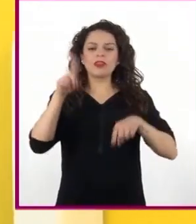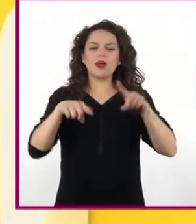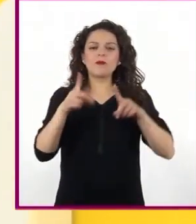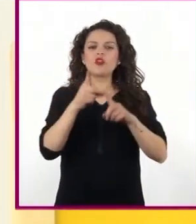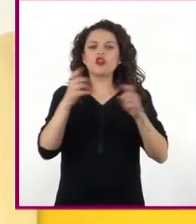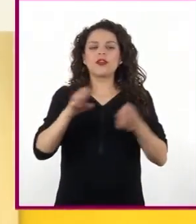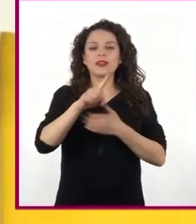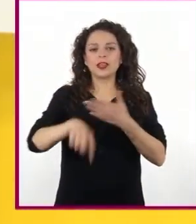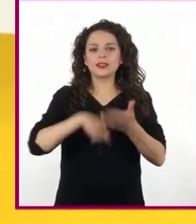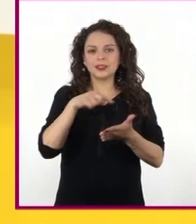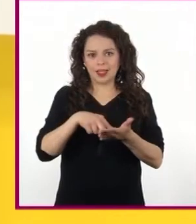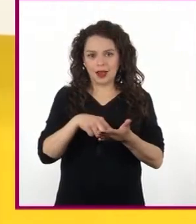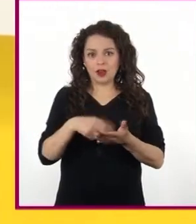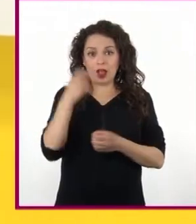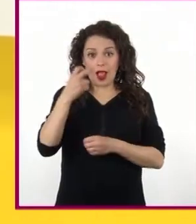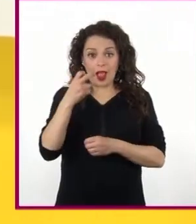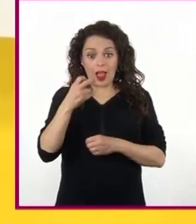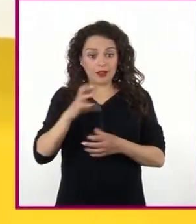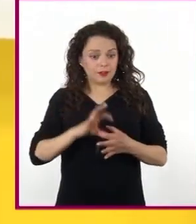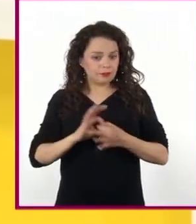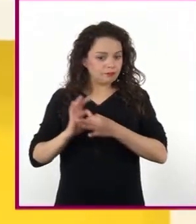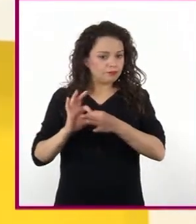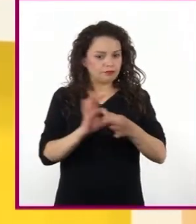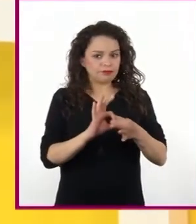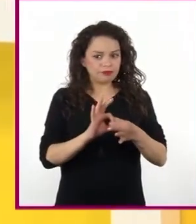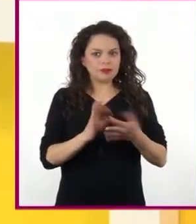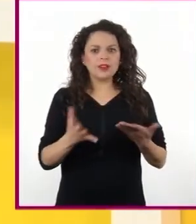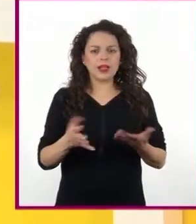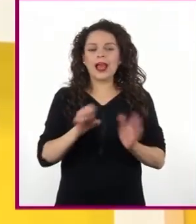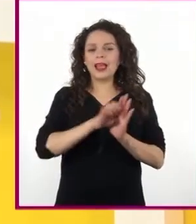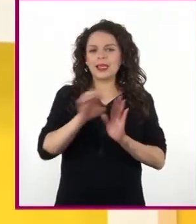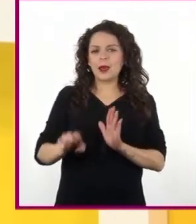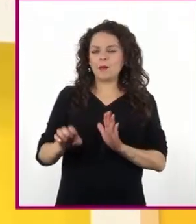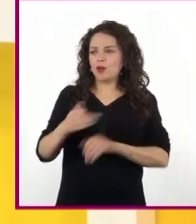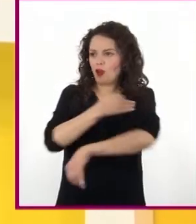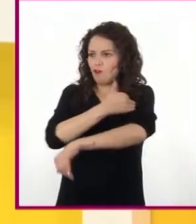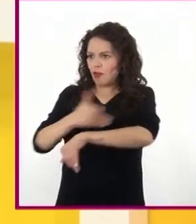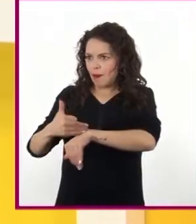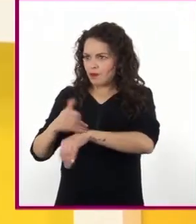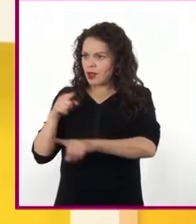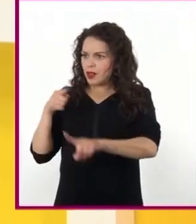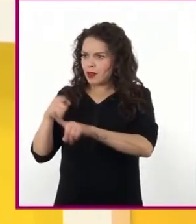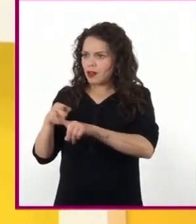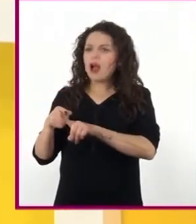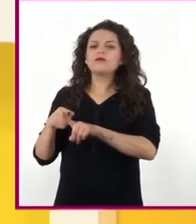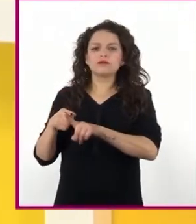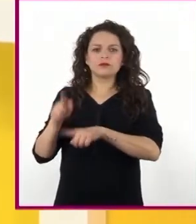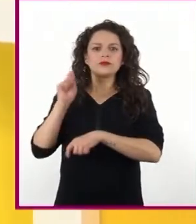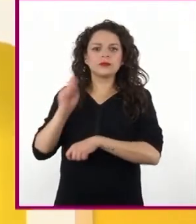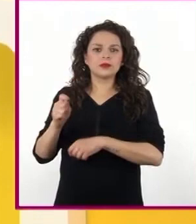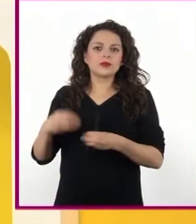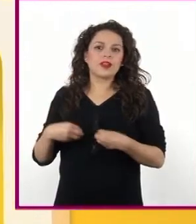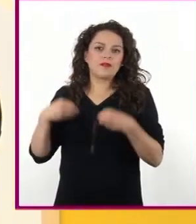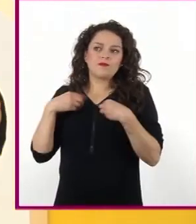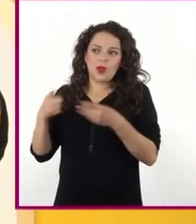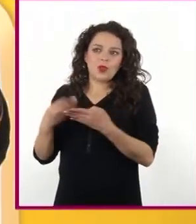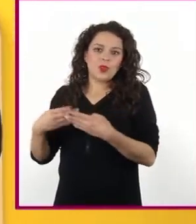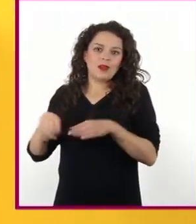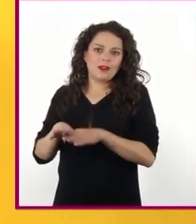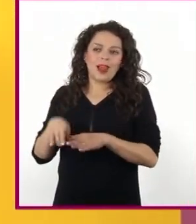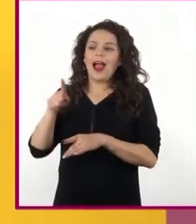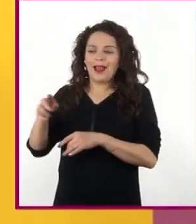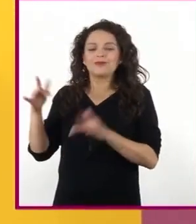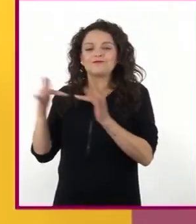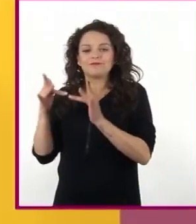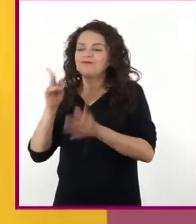y los motivos de la convivencia. Por ejemplo, en la familia interactúan con la mayoría de los integrantes, pero en otros lugares